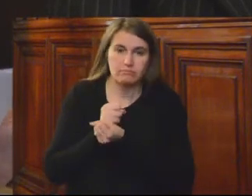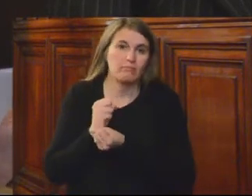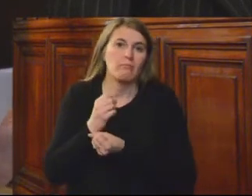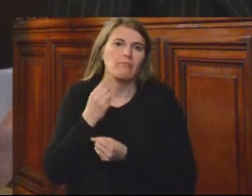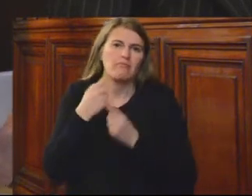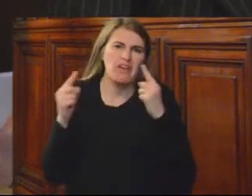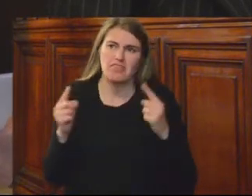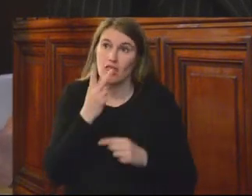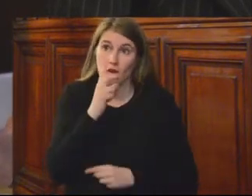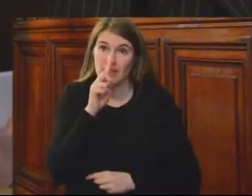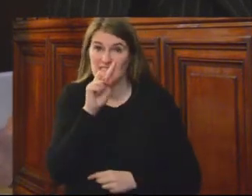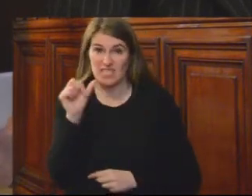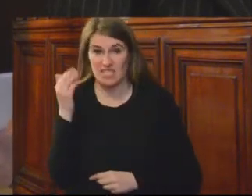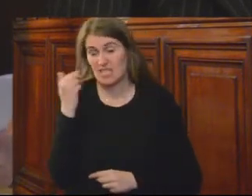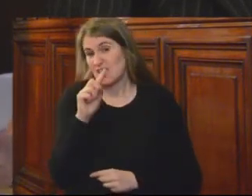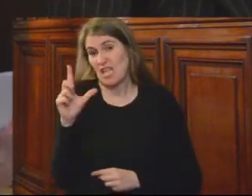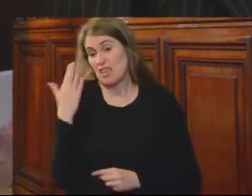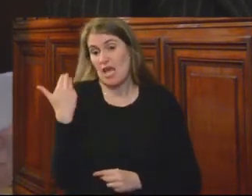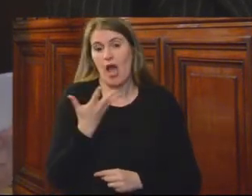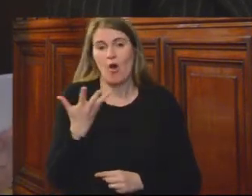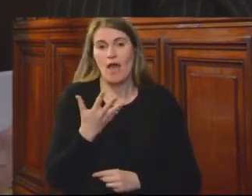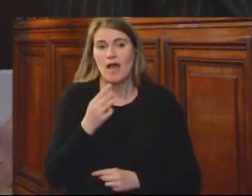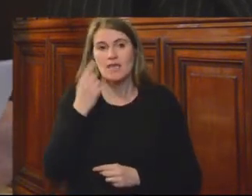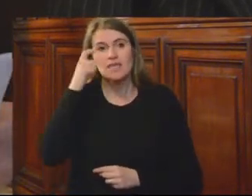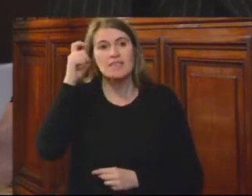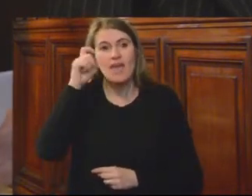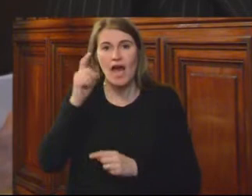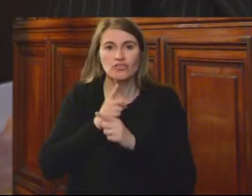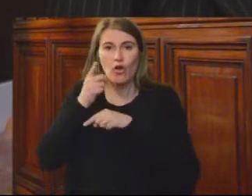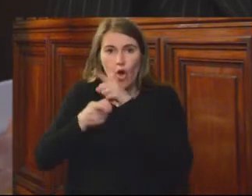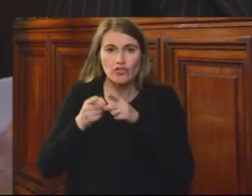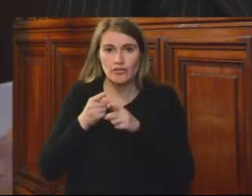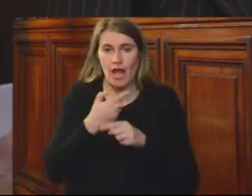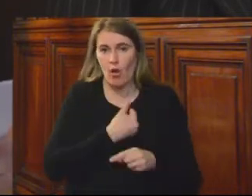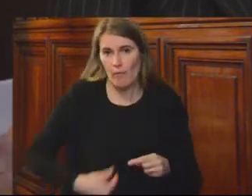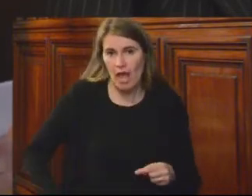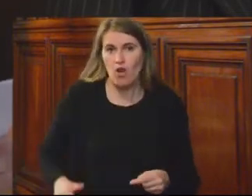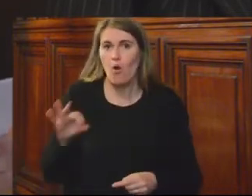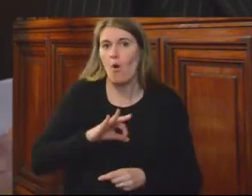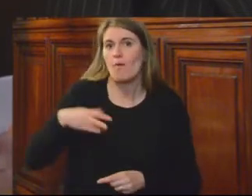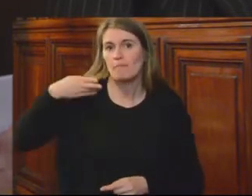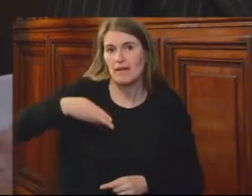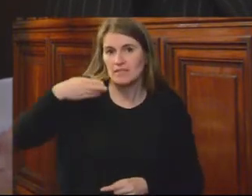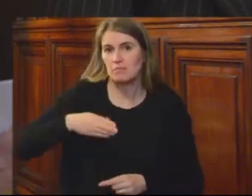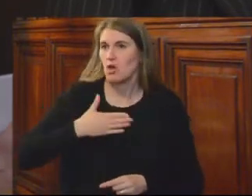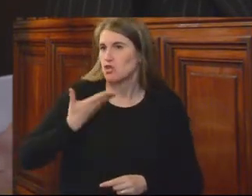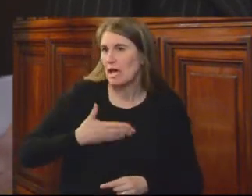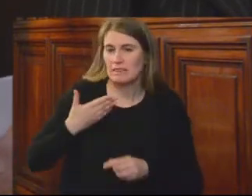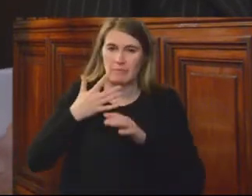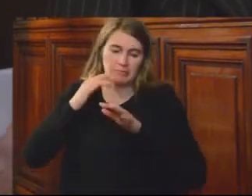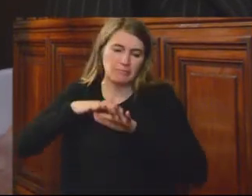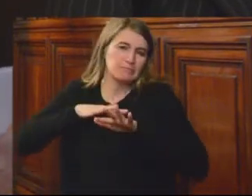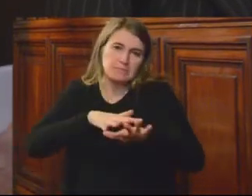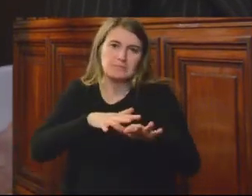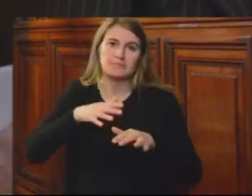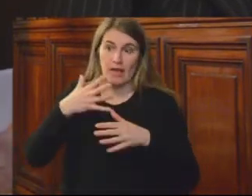motivos, desde la publicación de ideas críticas en contra de las políticas del gobierno hasta la participación en protestas. De estos,